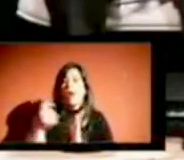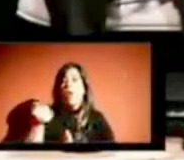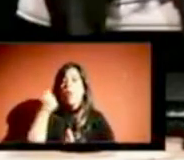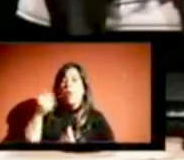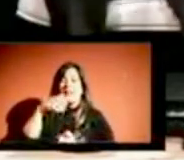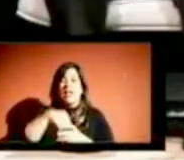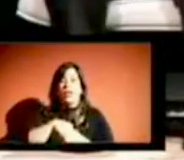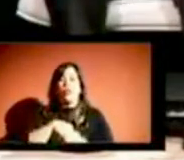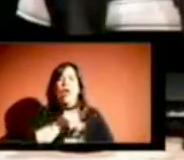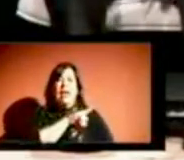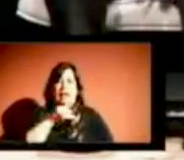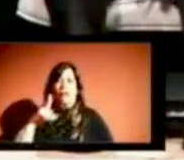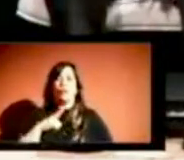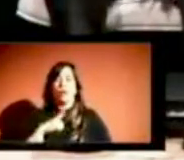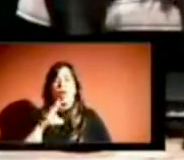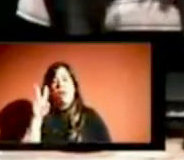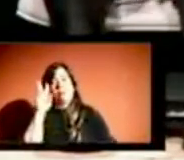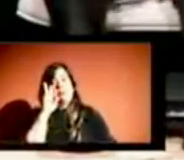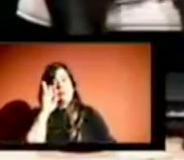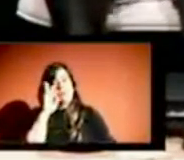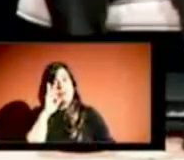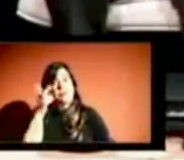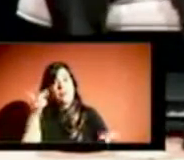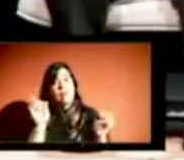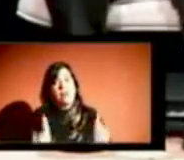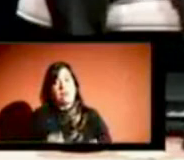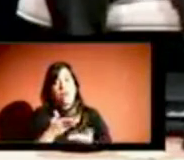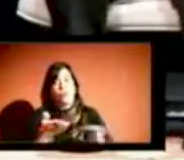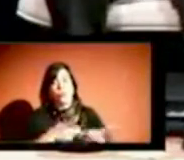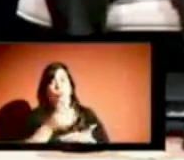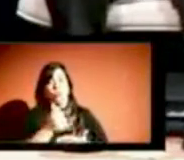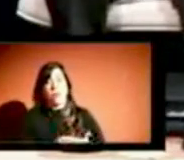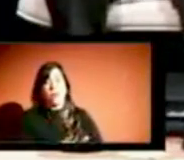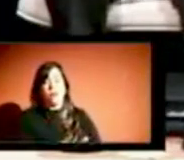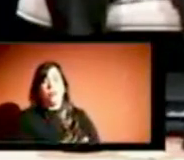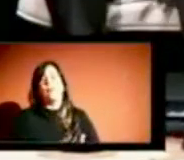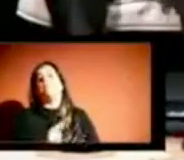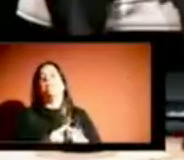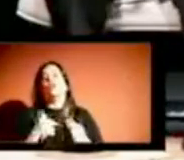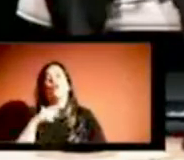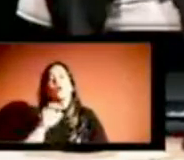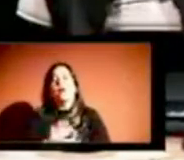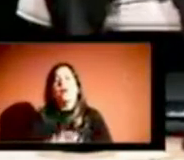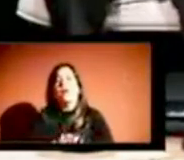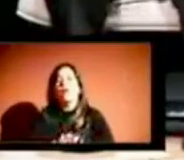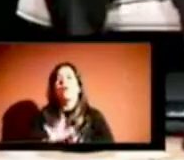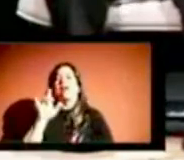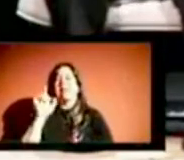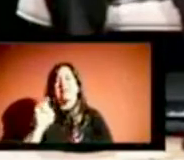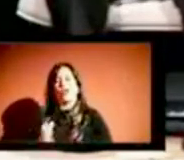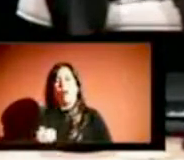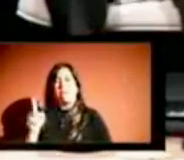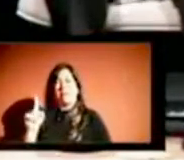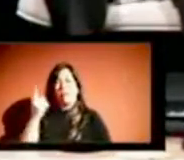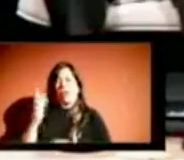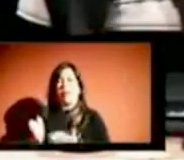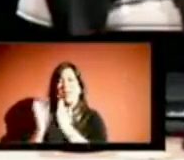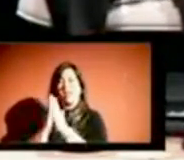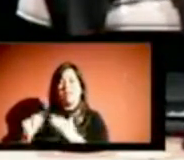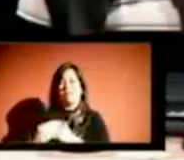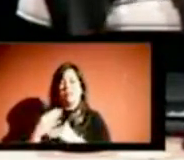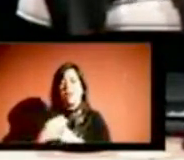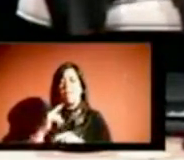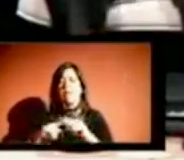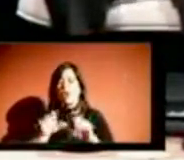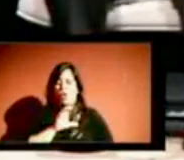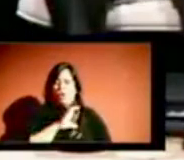Asamblea Legislativa. Hay que ver qué sucede con esos proyectos. Pero yo lo que he pedido es asesoramiento. Por otro lado, el Comité de